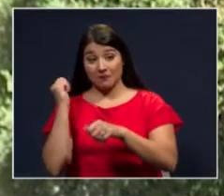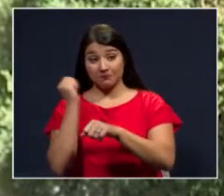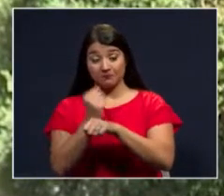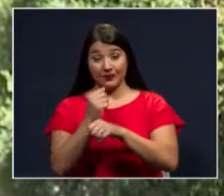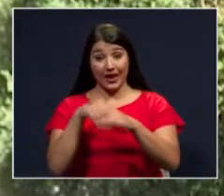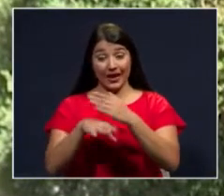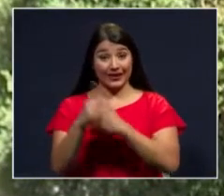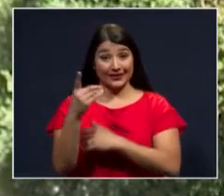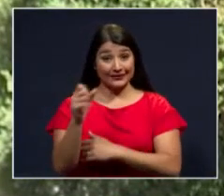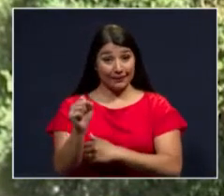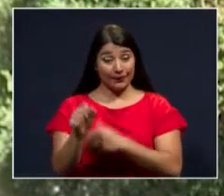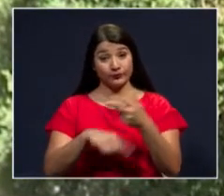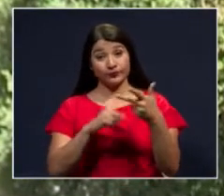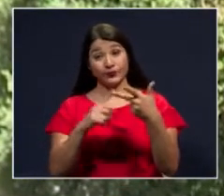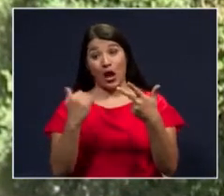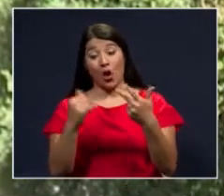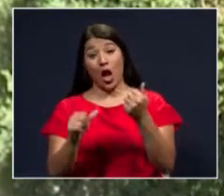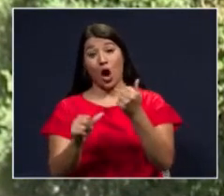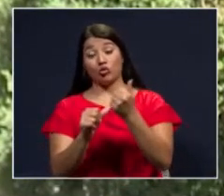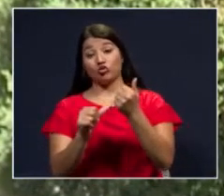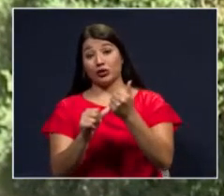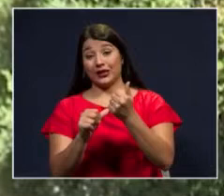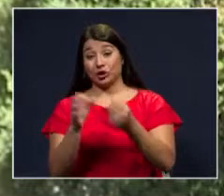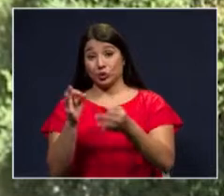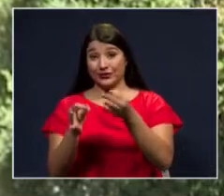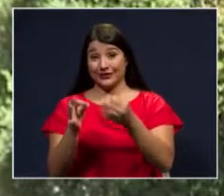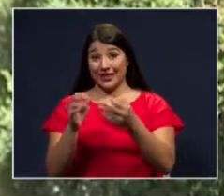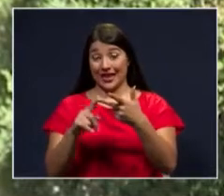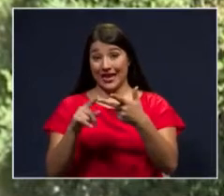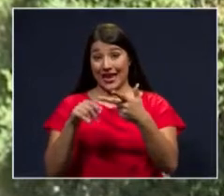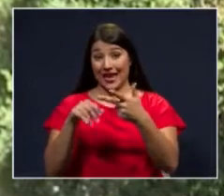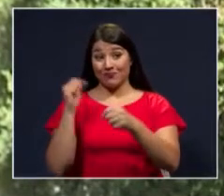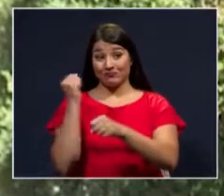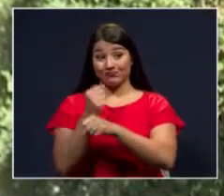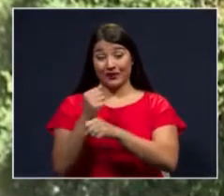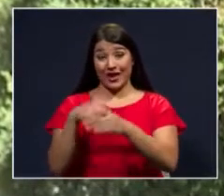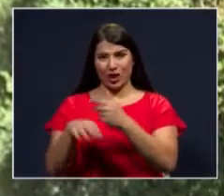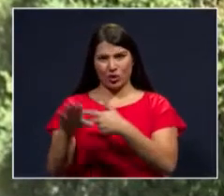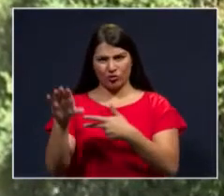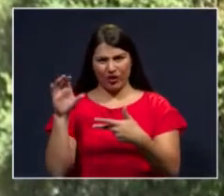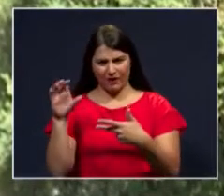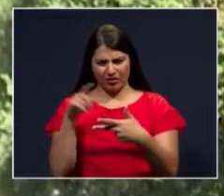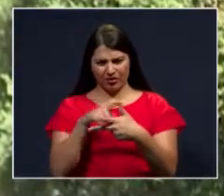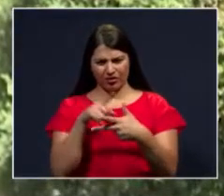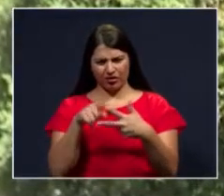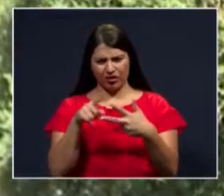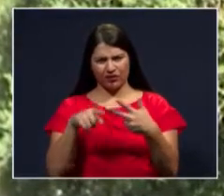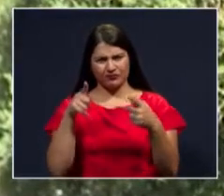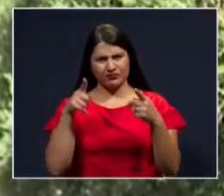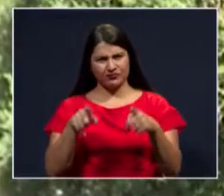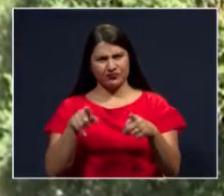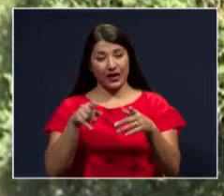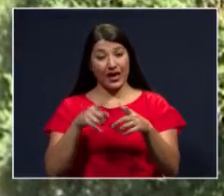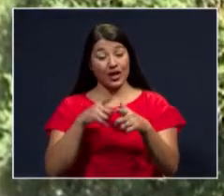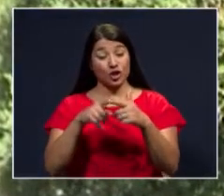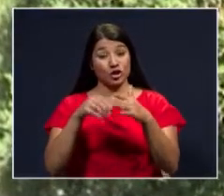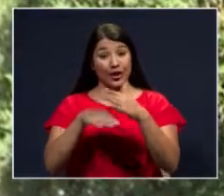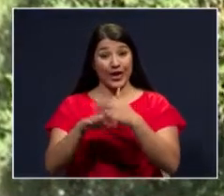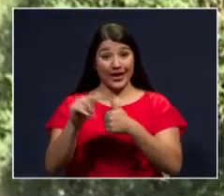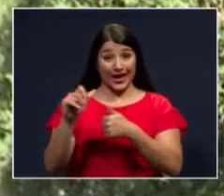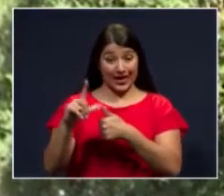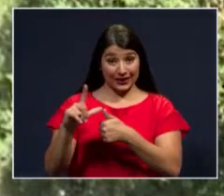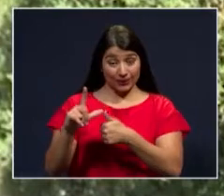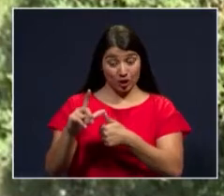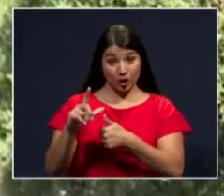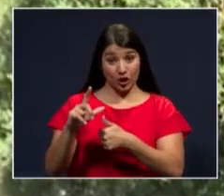Desamparados y ahora este auxiliar judicial en Terrazas de Curridabat. Entonces, a nivel latinoamericano, la asociación que